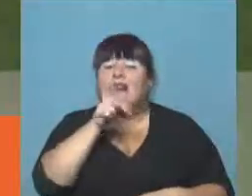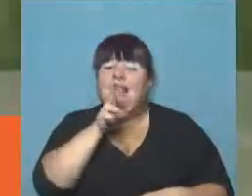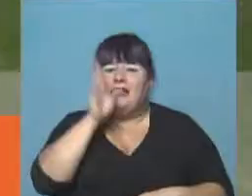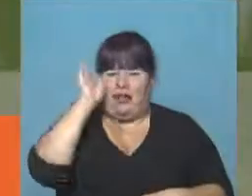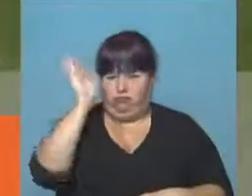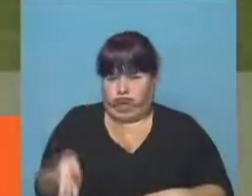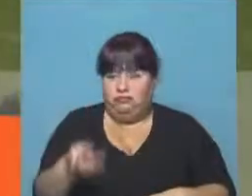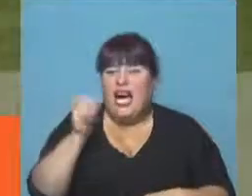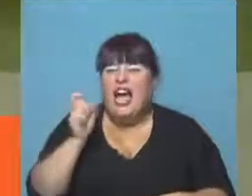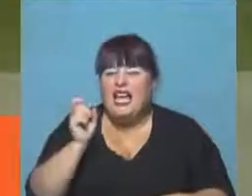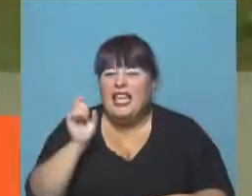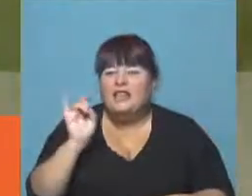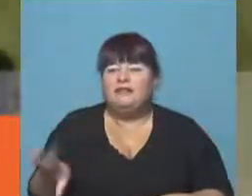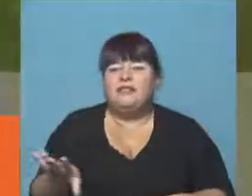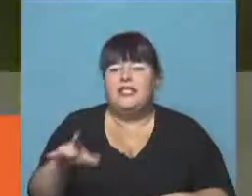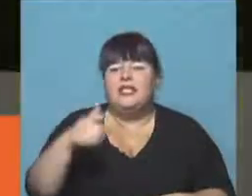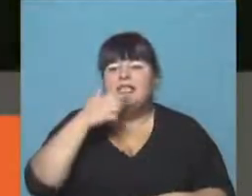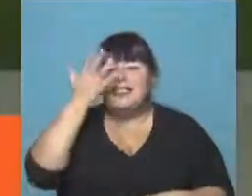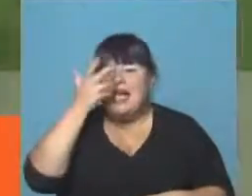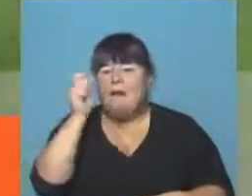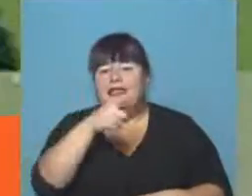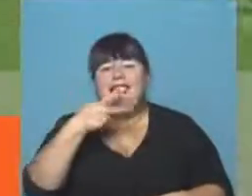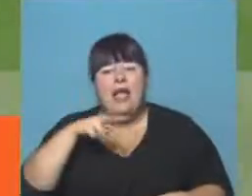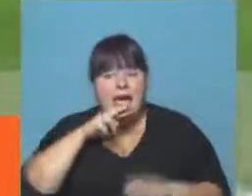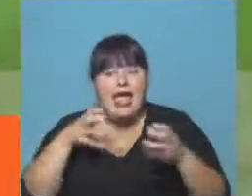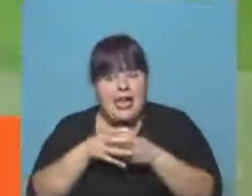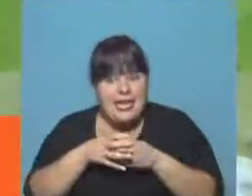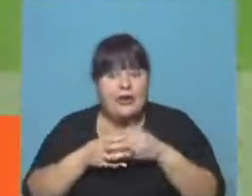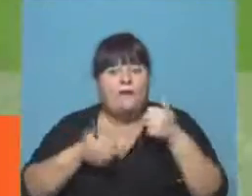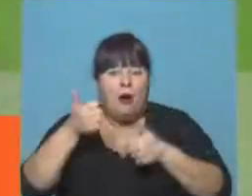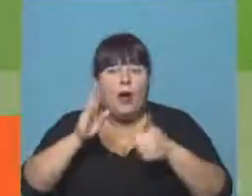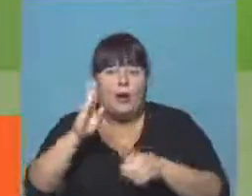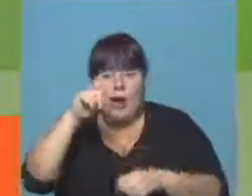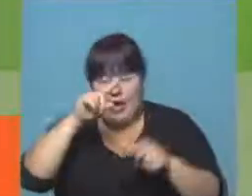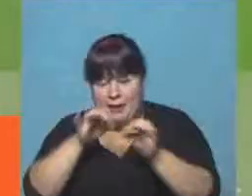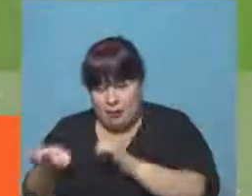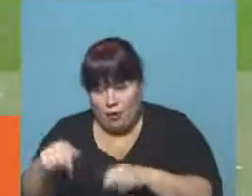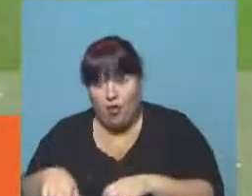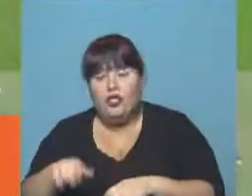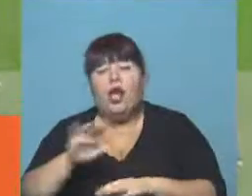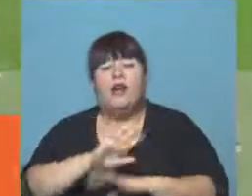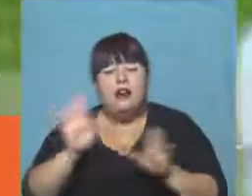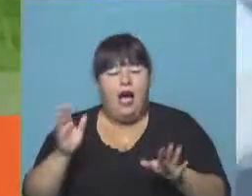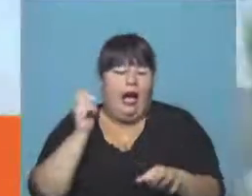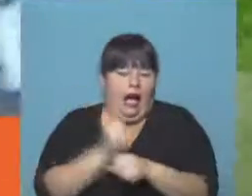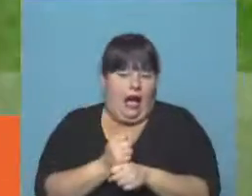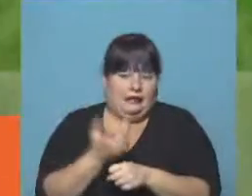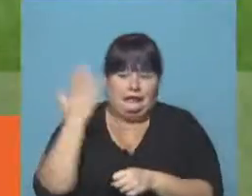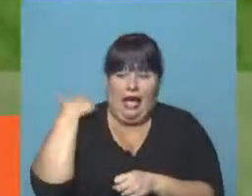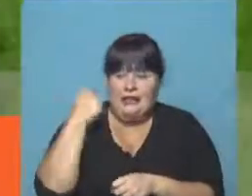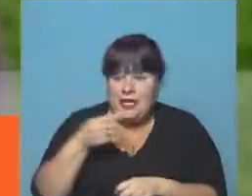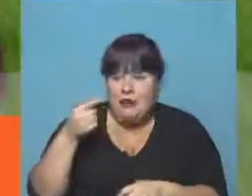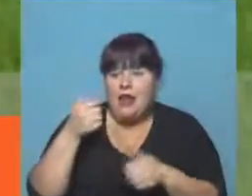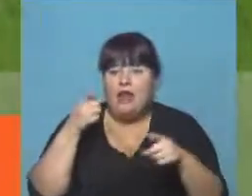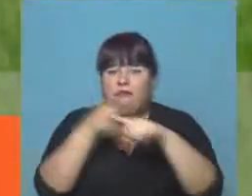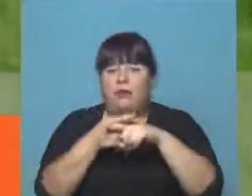ni más ni menos que afuera a San Martín de San Juan, equipo que está peleando en la B Metropolitana. De hecho, hasta hace una semana peleó